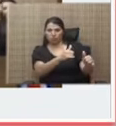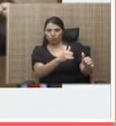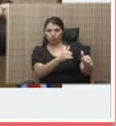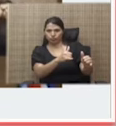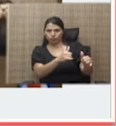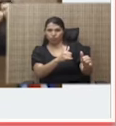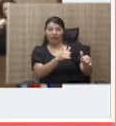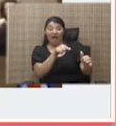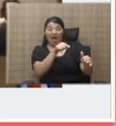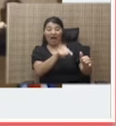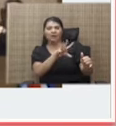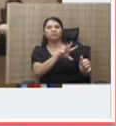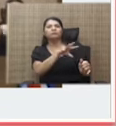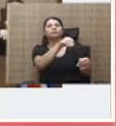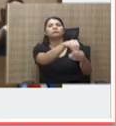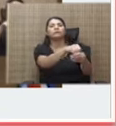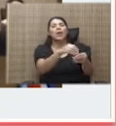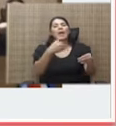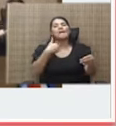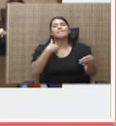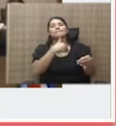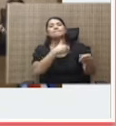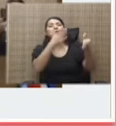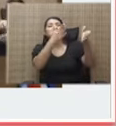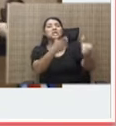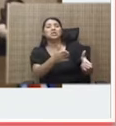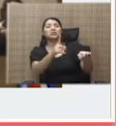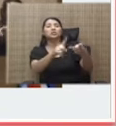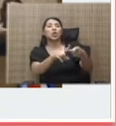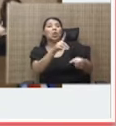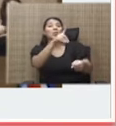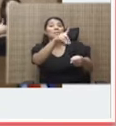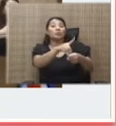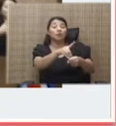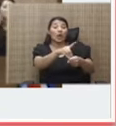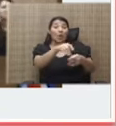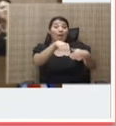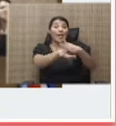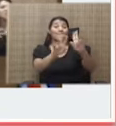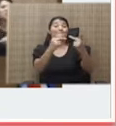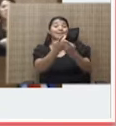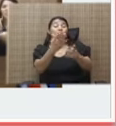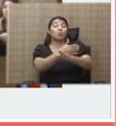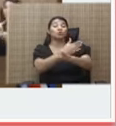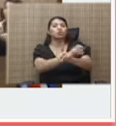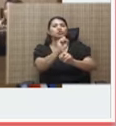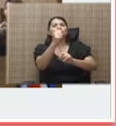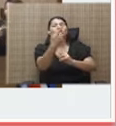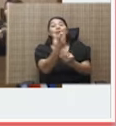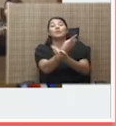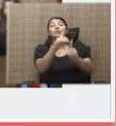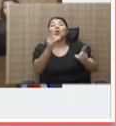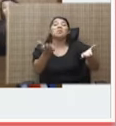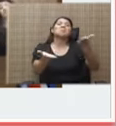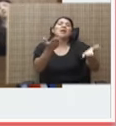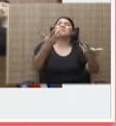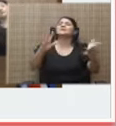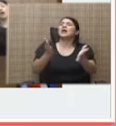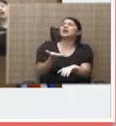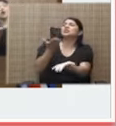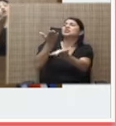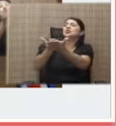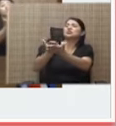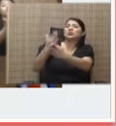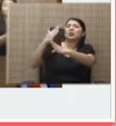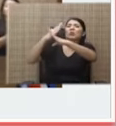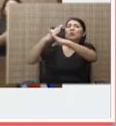min o un diputado oficialista Definitivamente ya estaría presentada una moción de censura cinco mociones